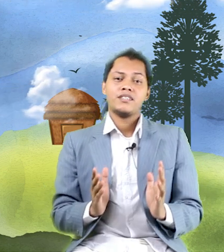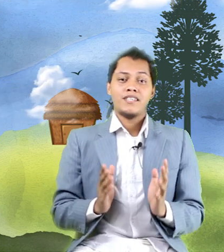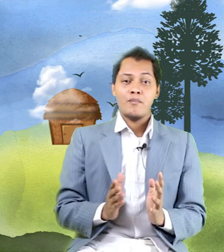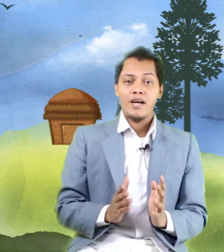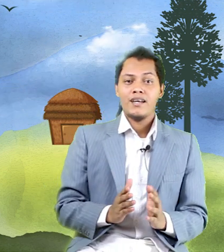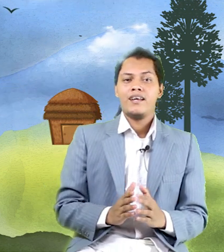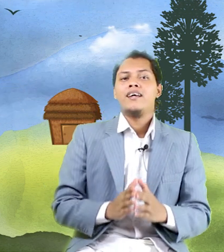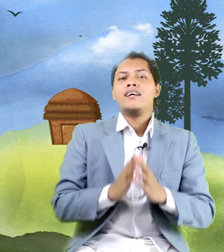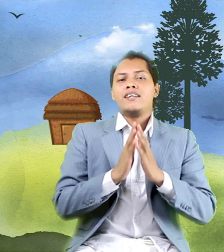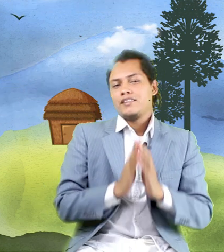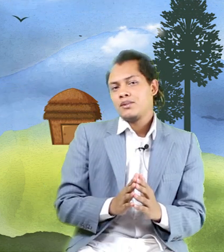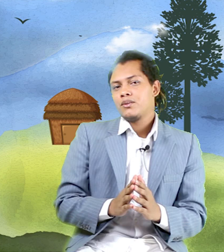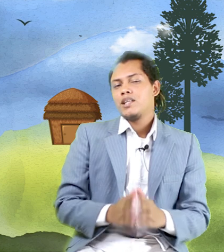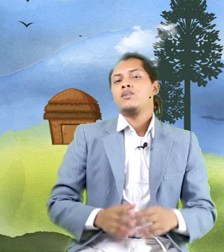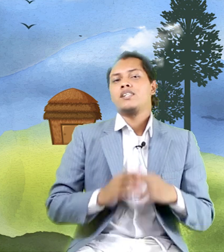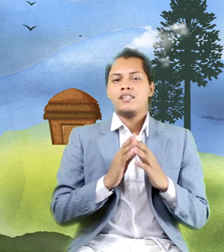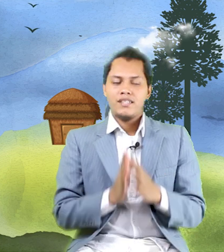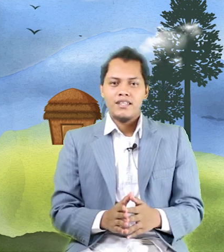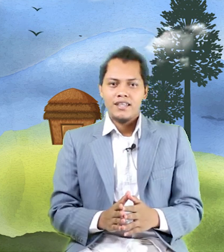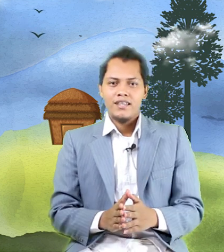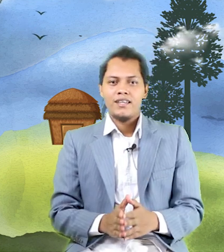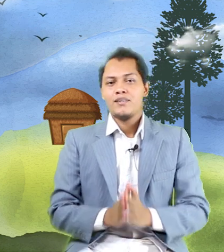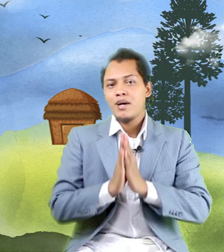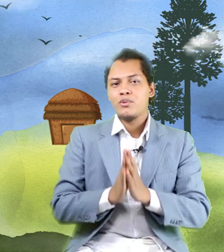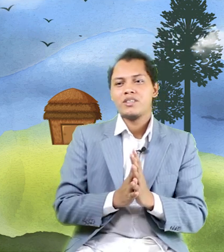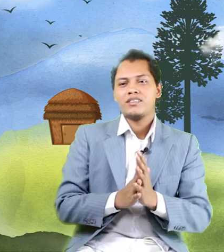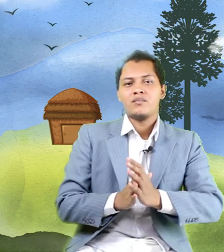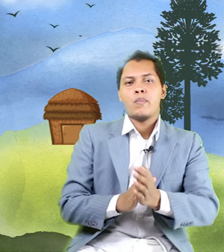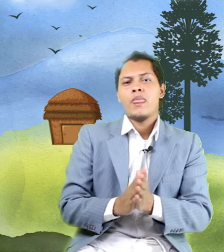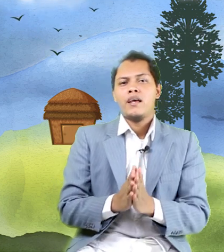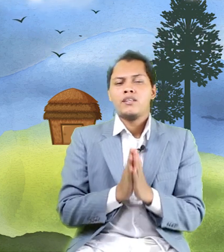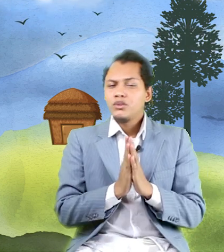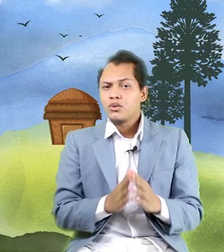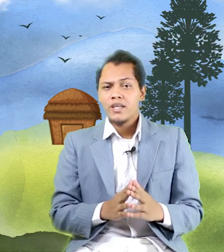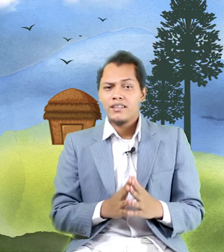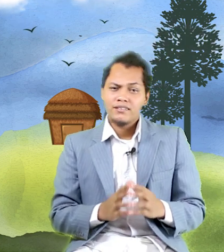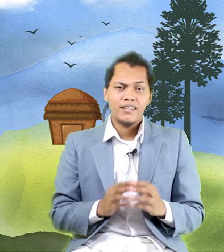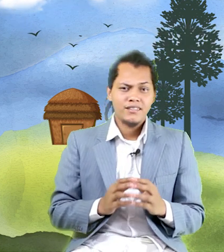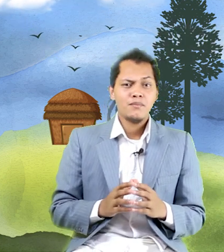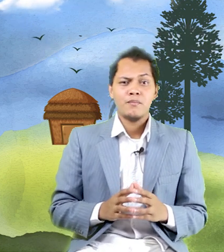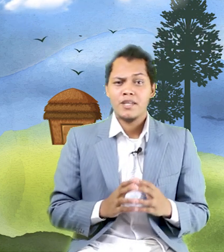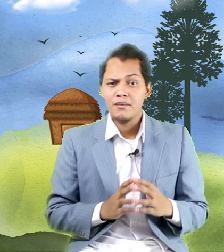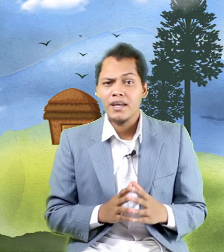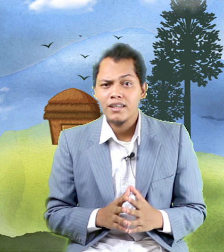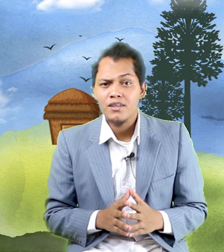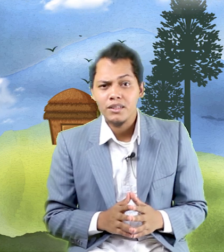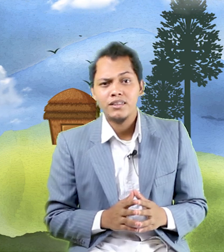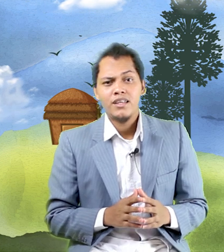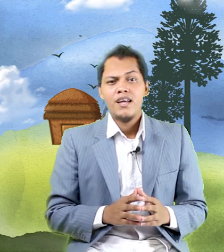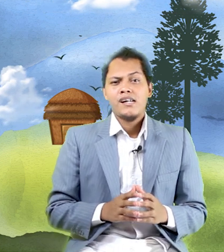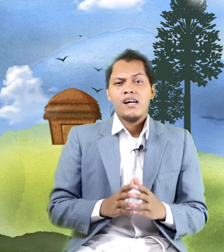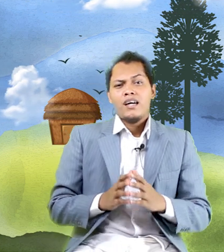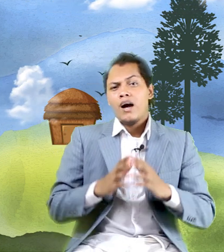El cuento se llama El Tío Conejo y el Tigre. ¡Vamos! Yuku mi cantasti tibamba kirbe